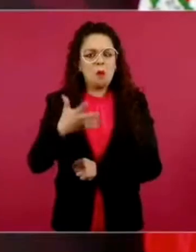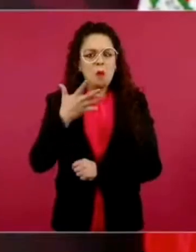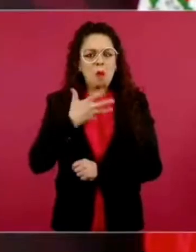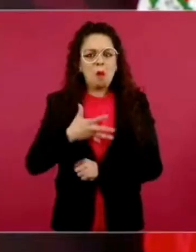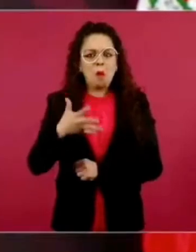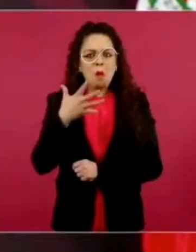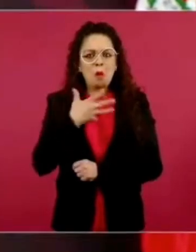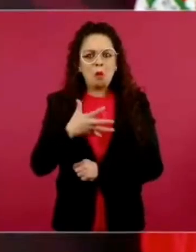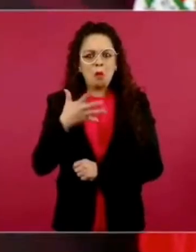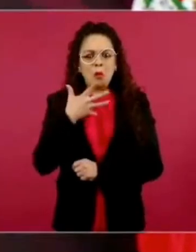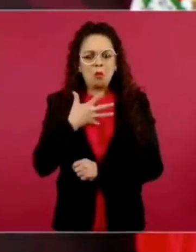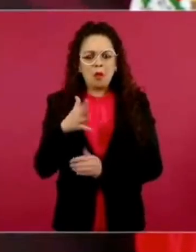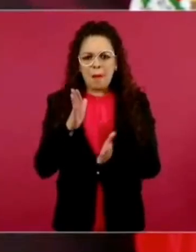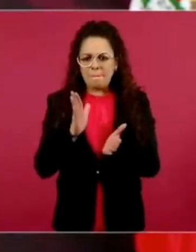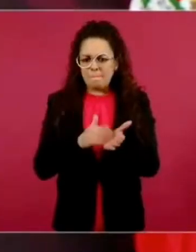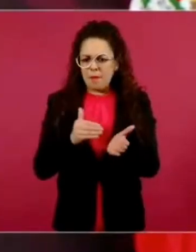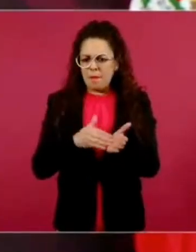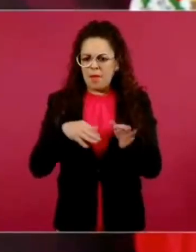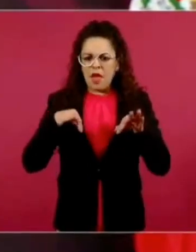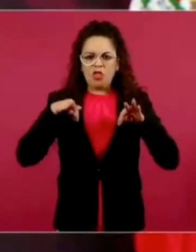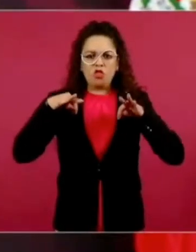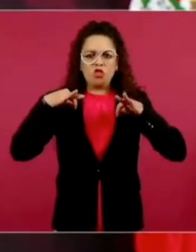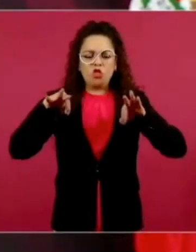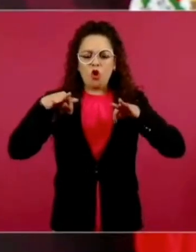documentos de todo tipo,